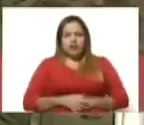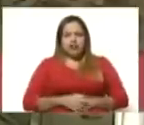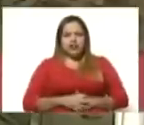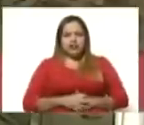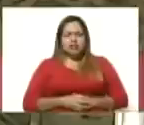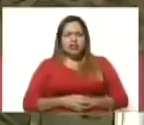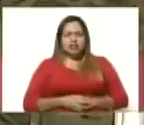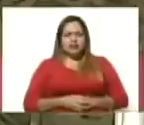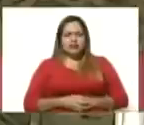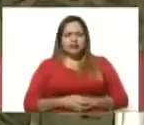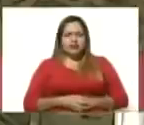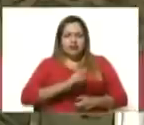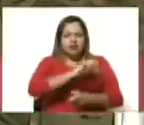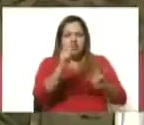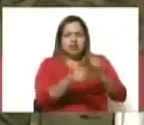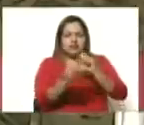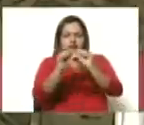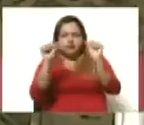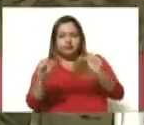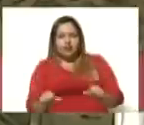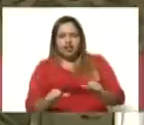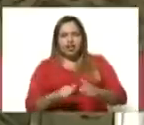Cambiemos el sistema.